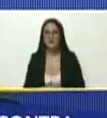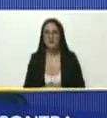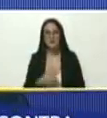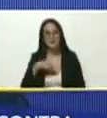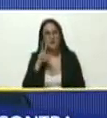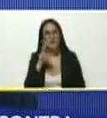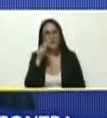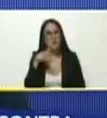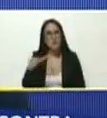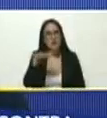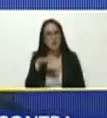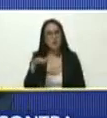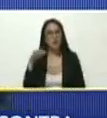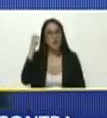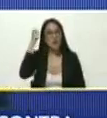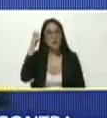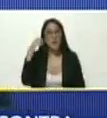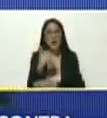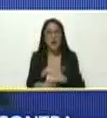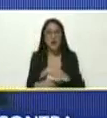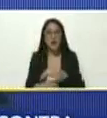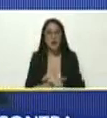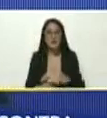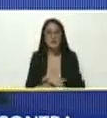los pueblos de Europa en las calles